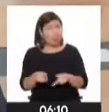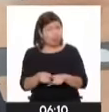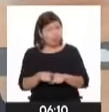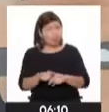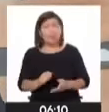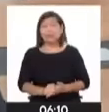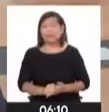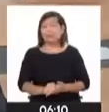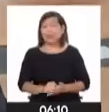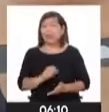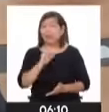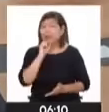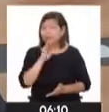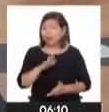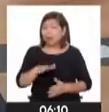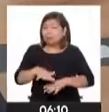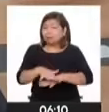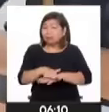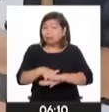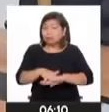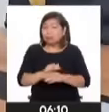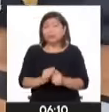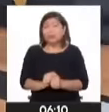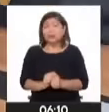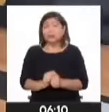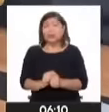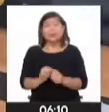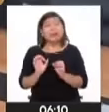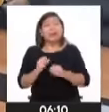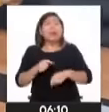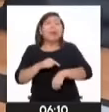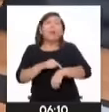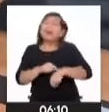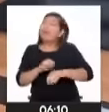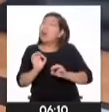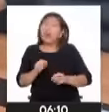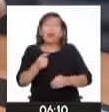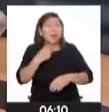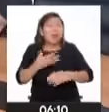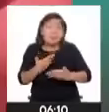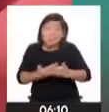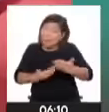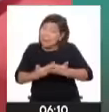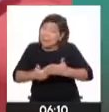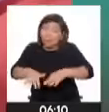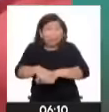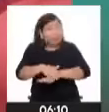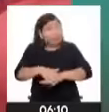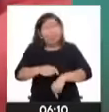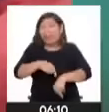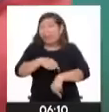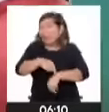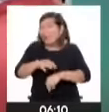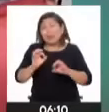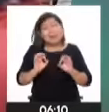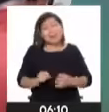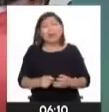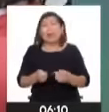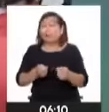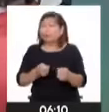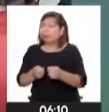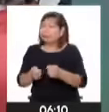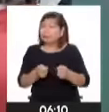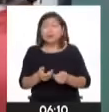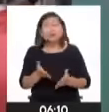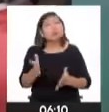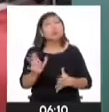Esparza precisó también que los trámites de este tipo suelen dilatarse y además en todo momento se estuvo monitoreando